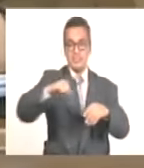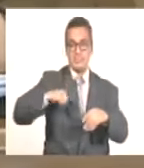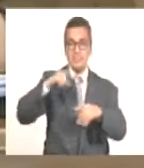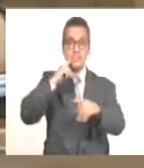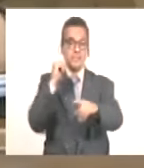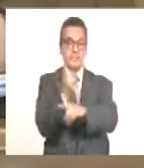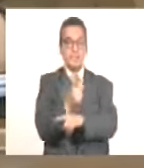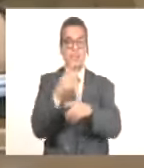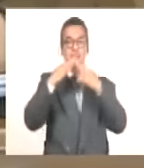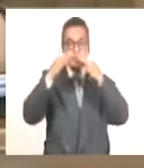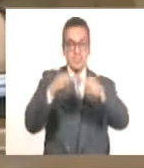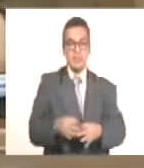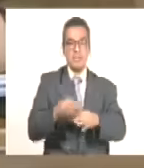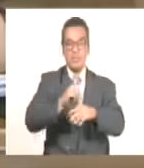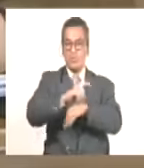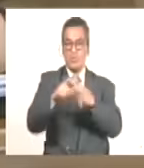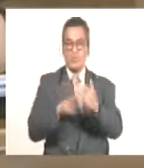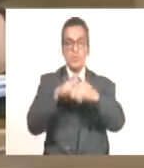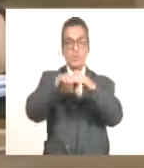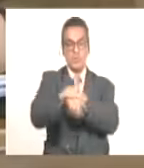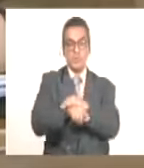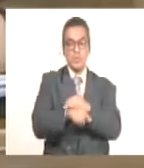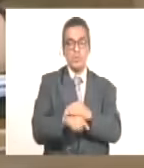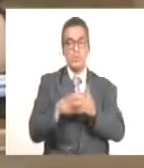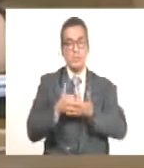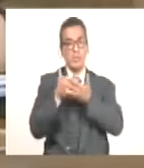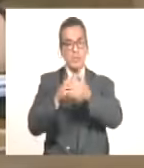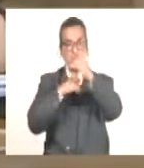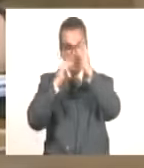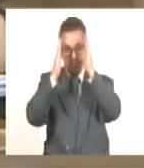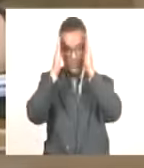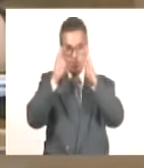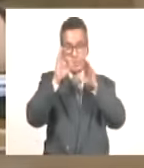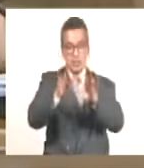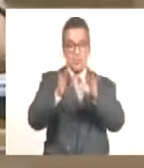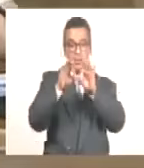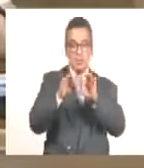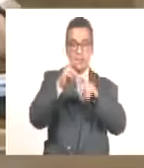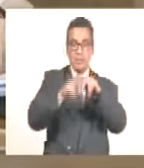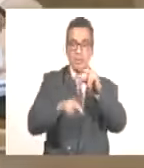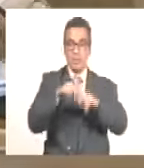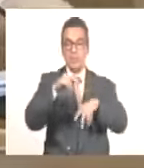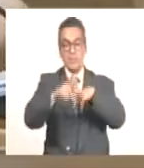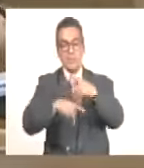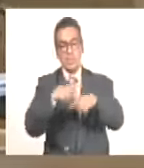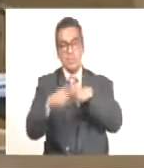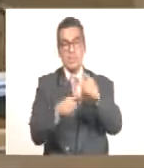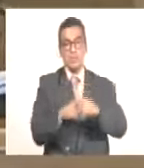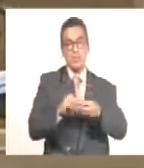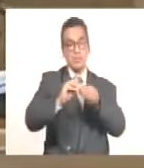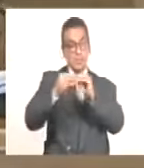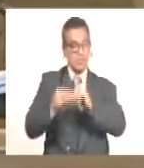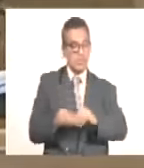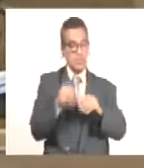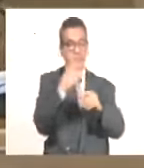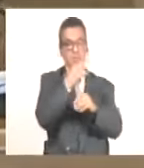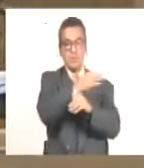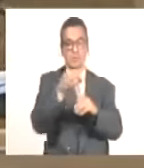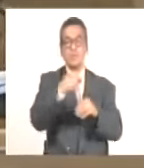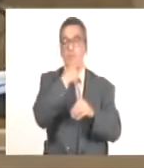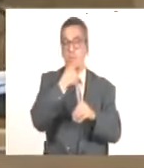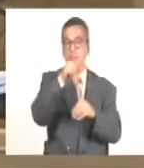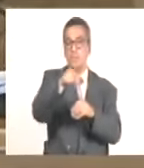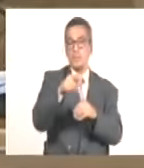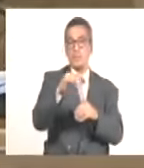están obligados a garantizar el pleno acceso, brindar la atención preferencial y crear procedimientos adecuados y efectivos para